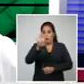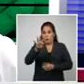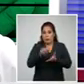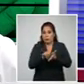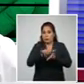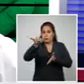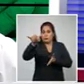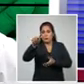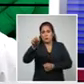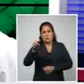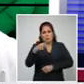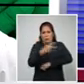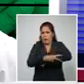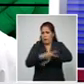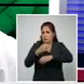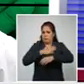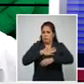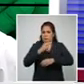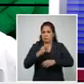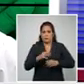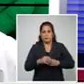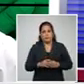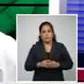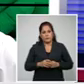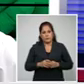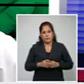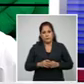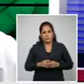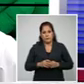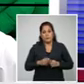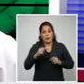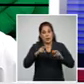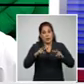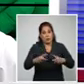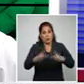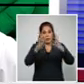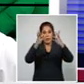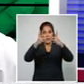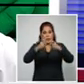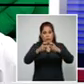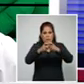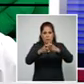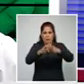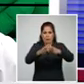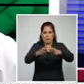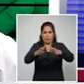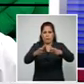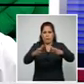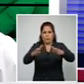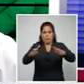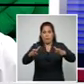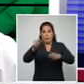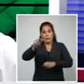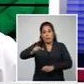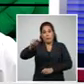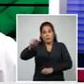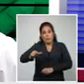sus países y nuevamente una cifra muy elevada de personas,